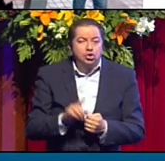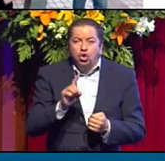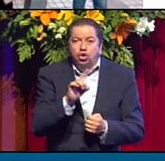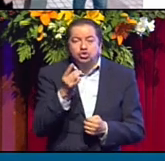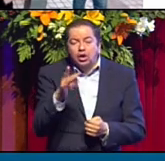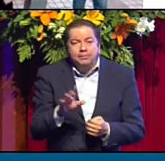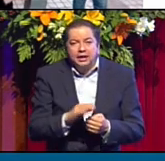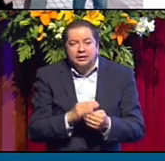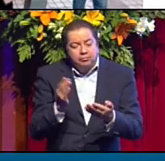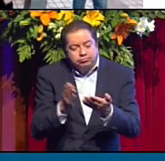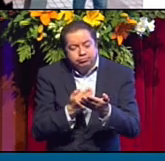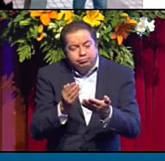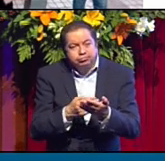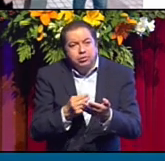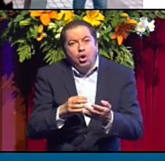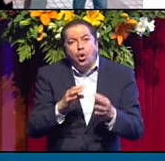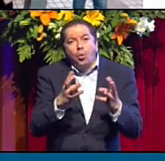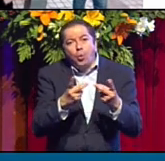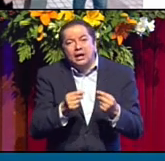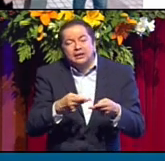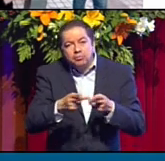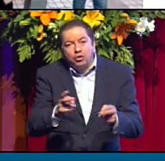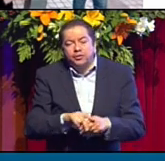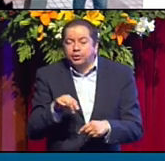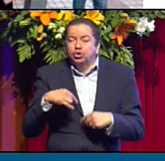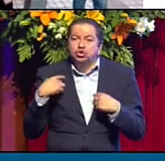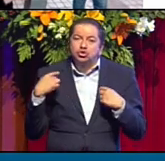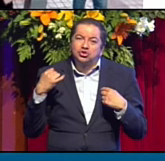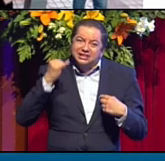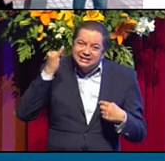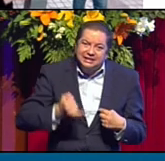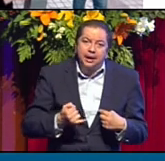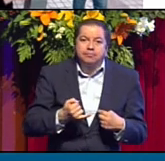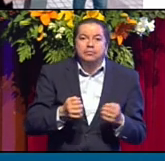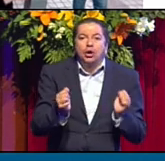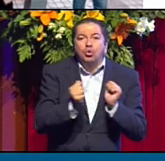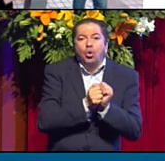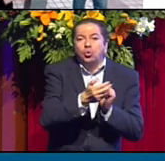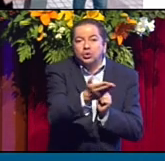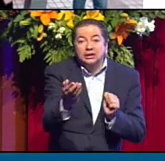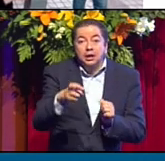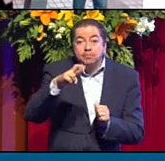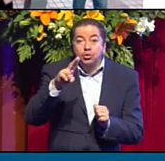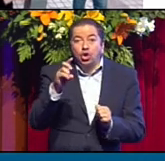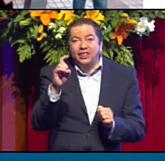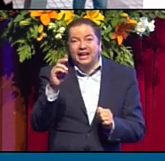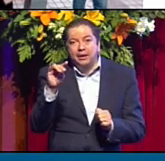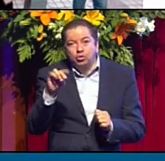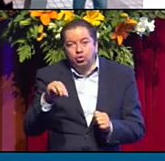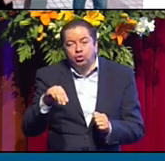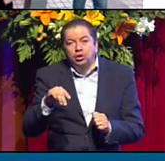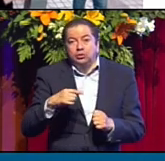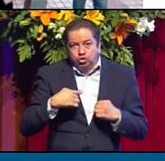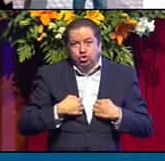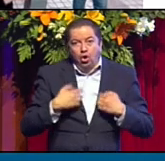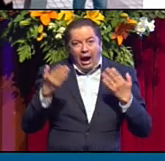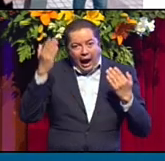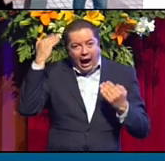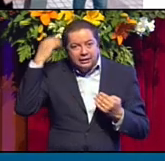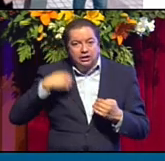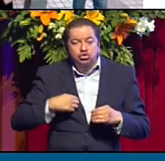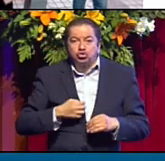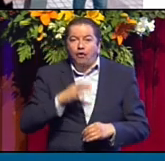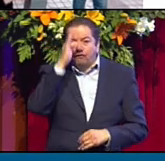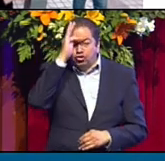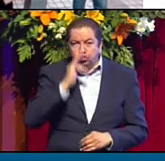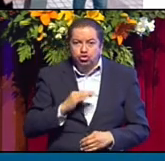cuenta pública, y por eso no pude estar con usted, pero siempre estoy con usted. Usted sabe que el Prodemo está en mi corazón, fui funcionario del Prodemo, y para